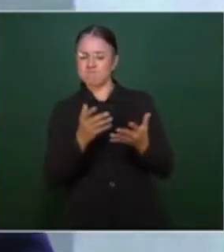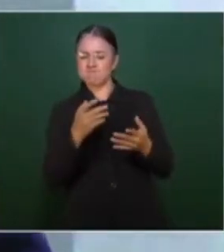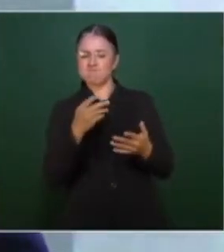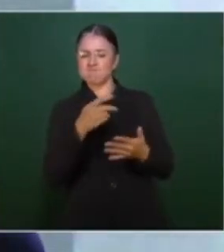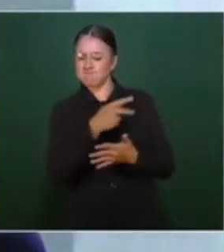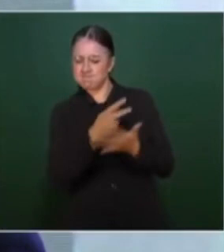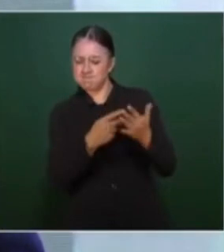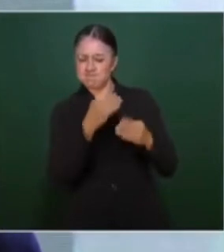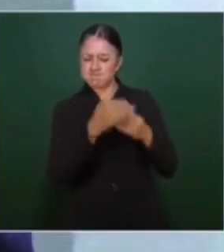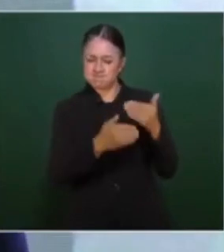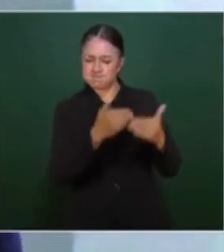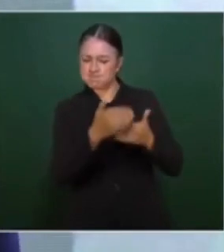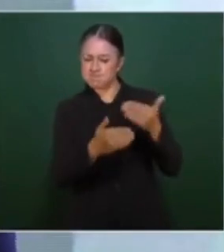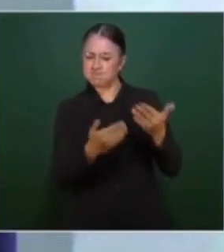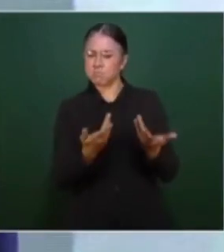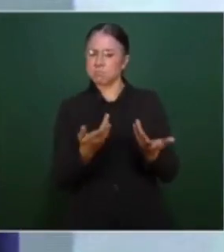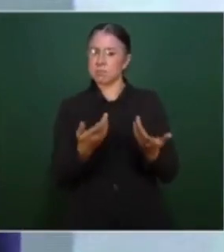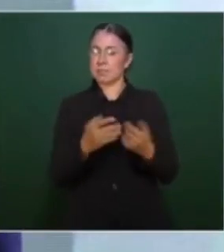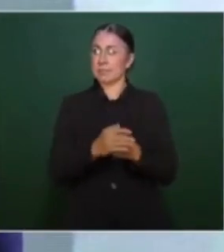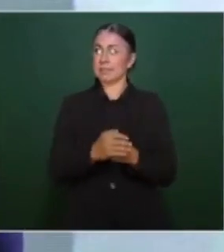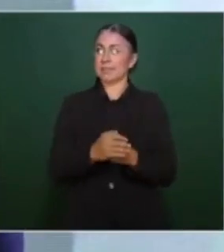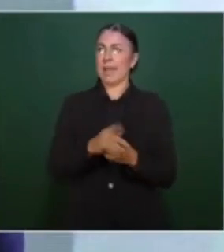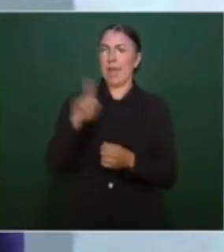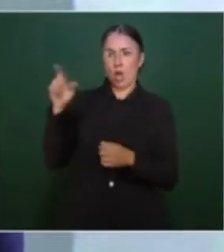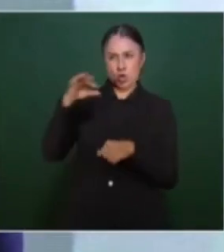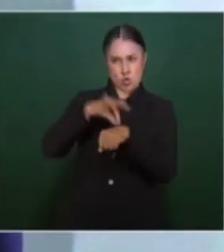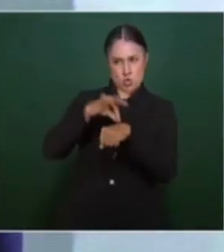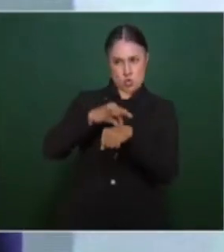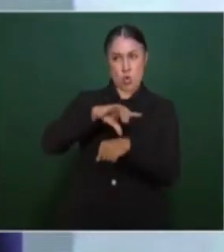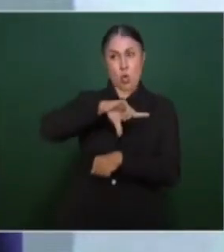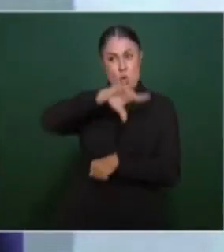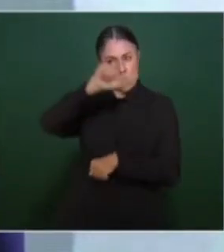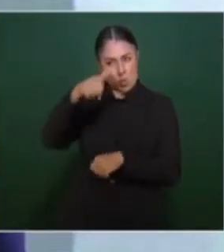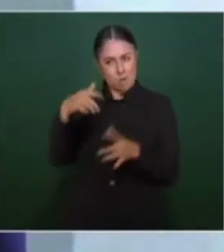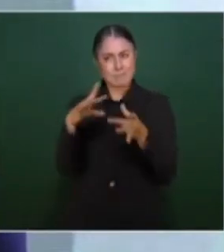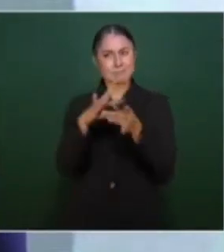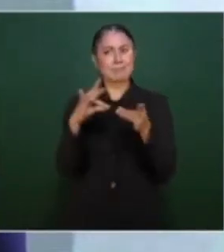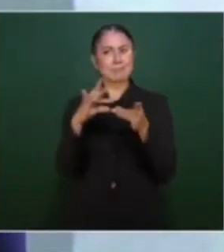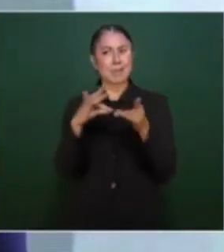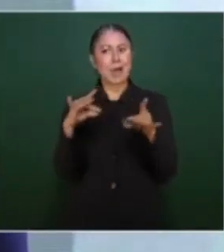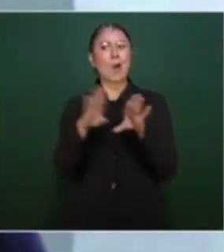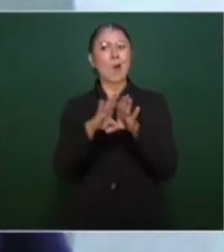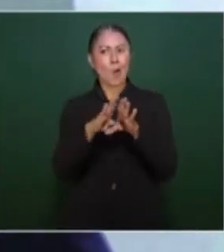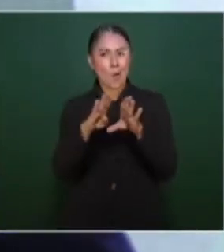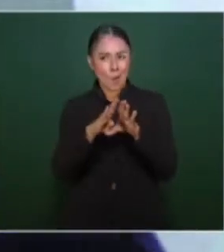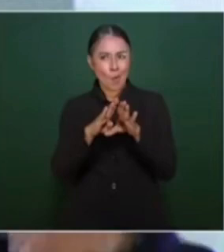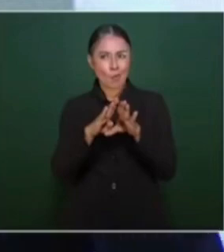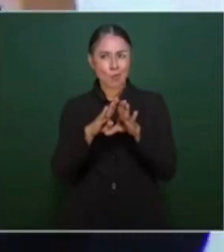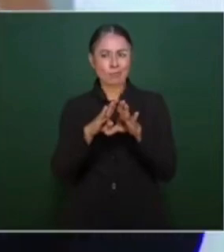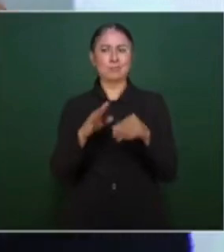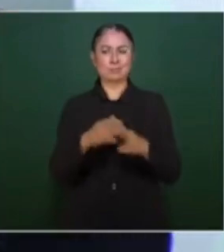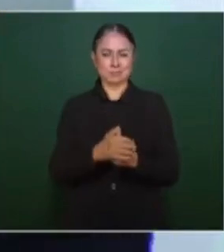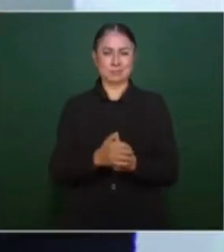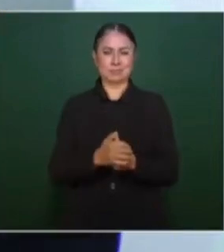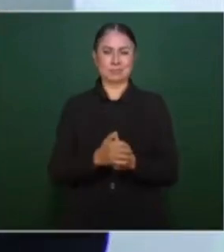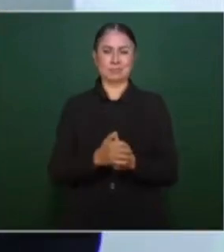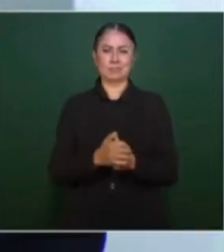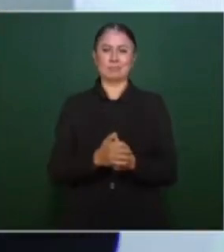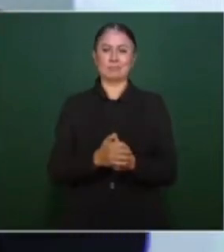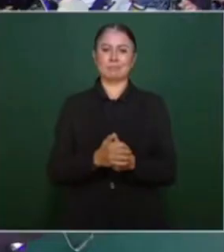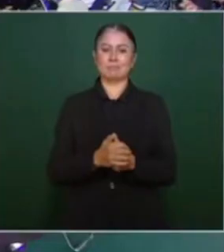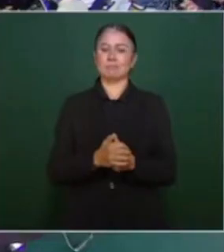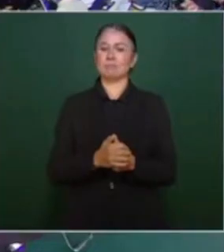mismo. Ya el doctor se va a encargar de informar de cuál va a ser el mecanismo. Queda